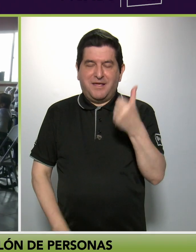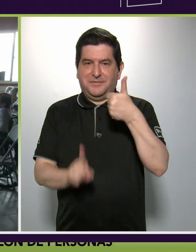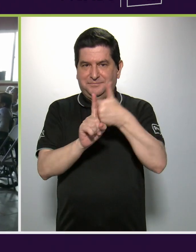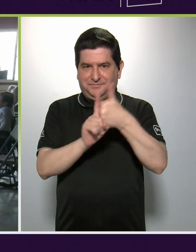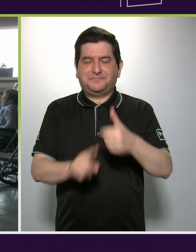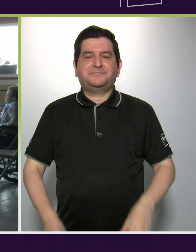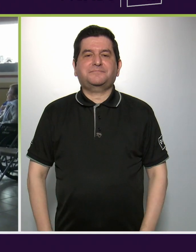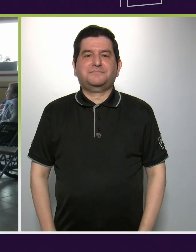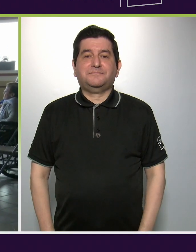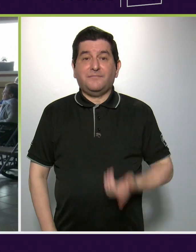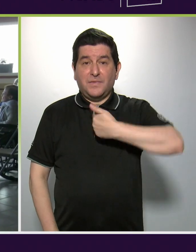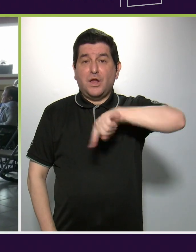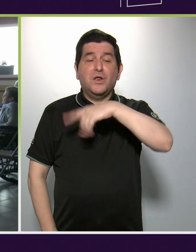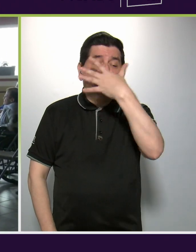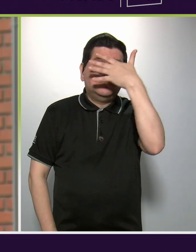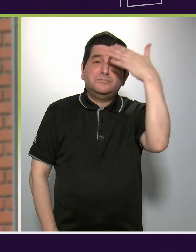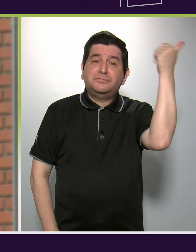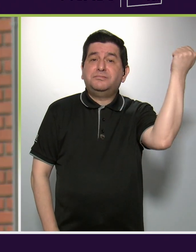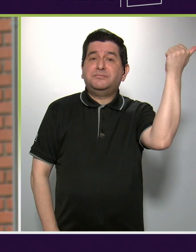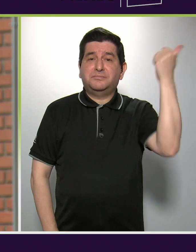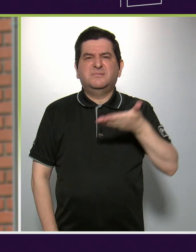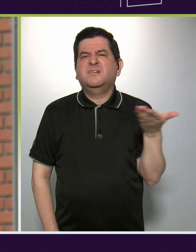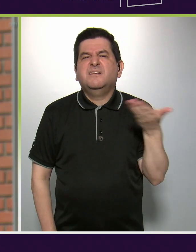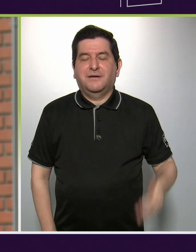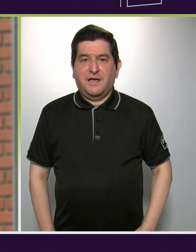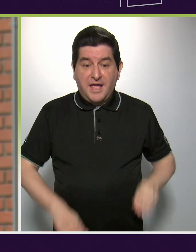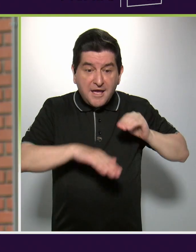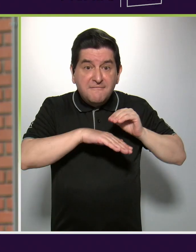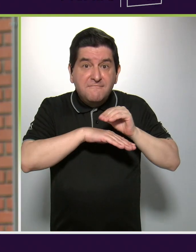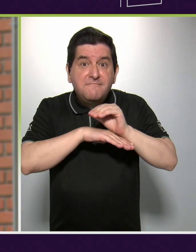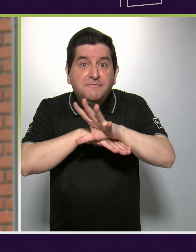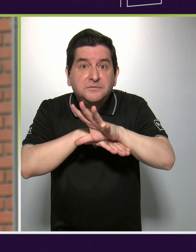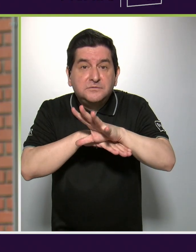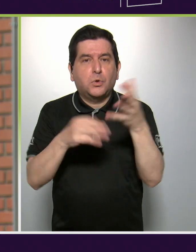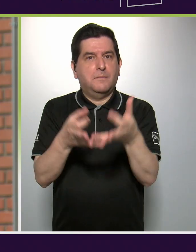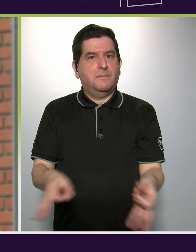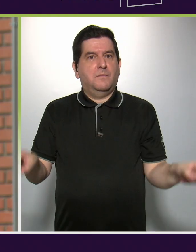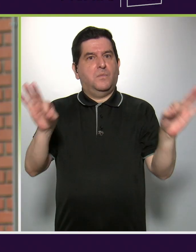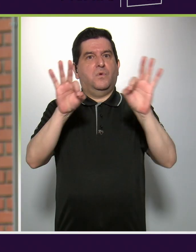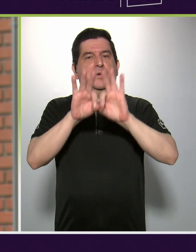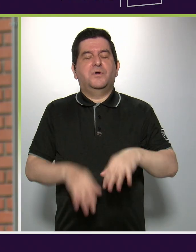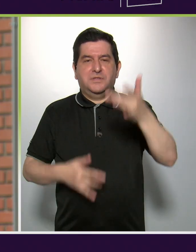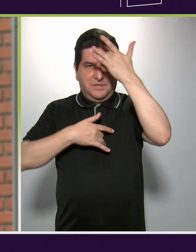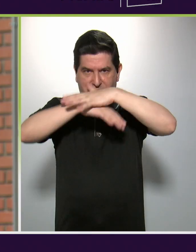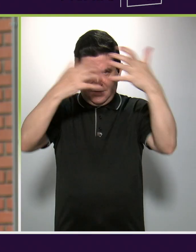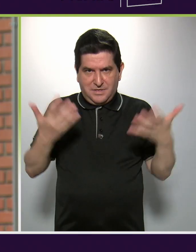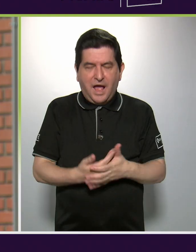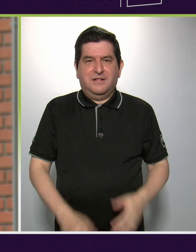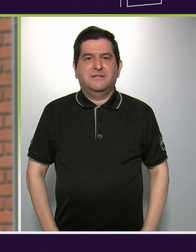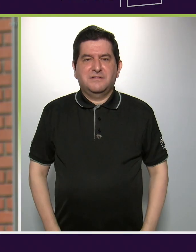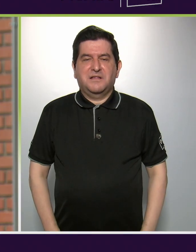tales. Y nos estamos olvidando de un efecto, digamos, importante que trajo la pandemia, que fue